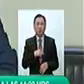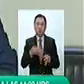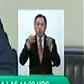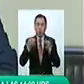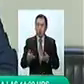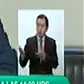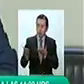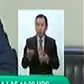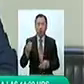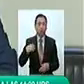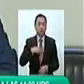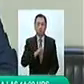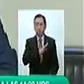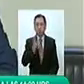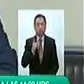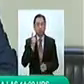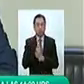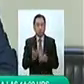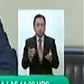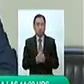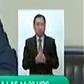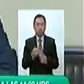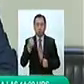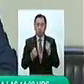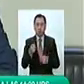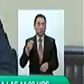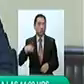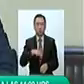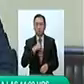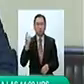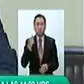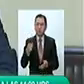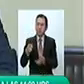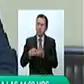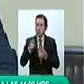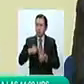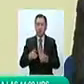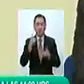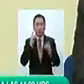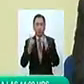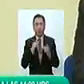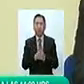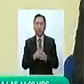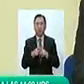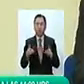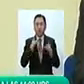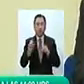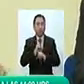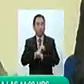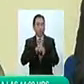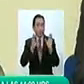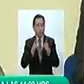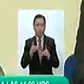oficial, vamos a estar presentes, porque el transporte siempre ha exigido que exista diálogo, pero un diálogo sincero,